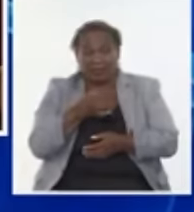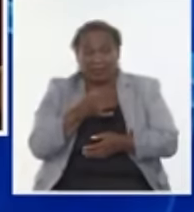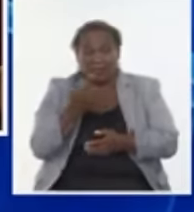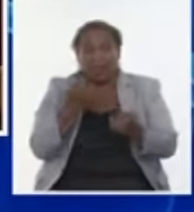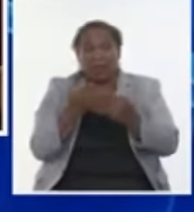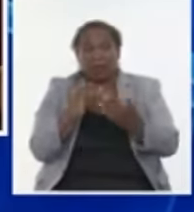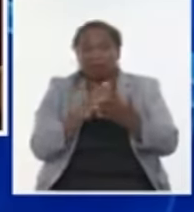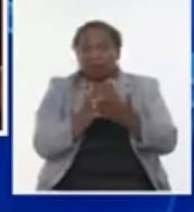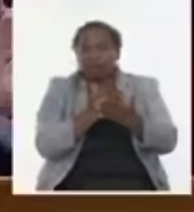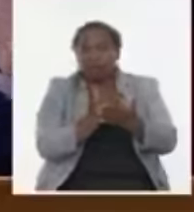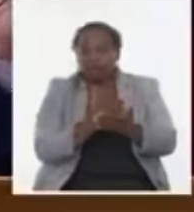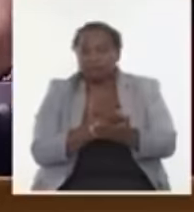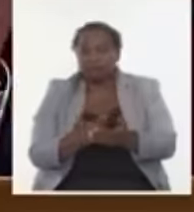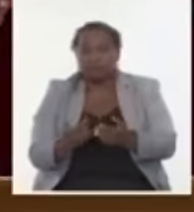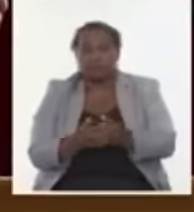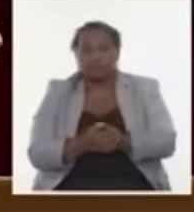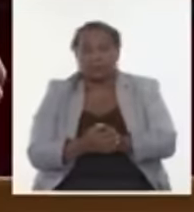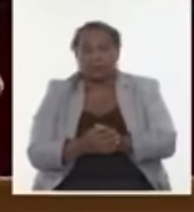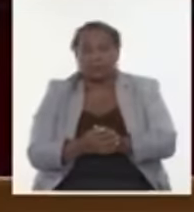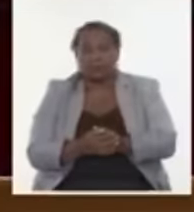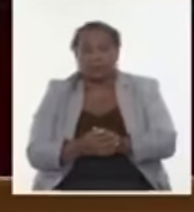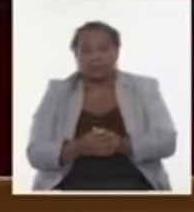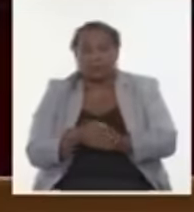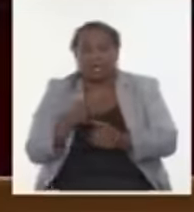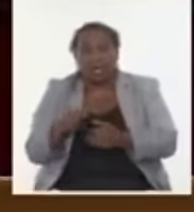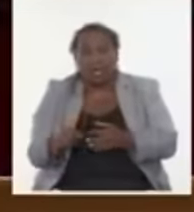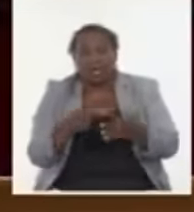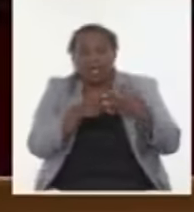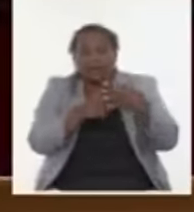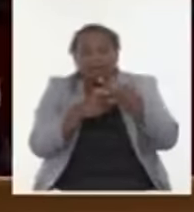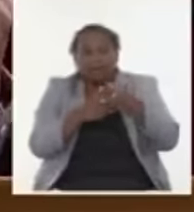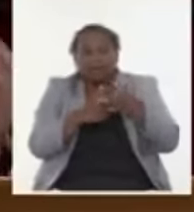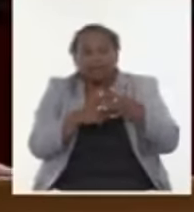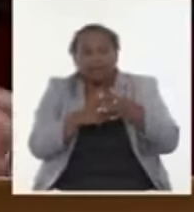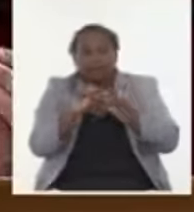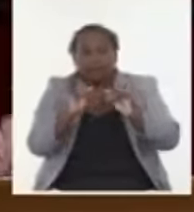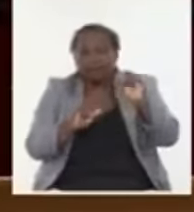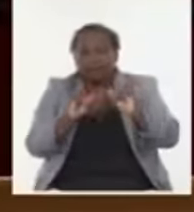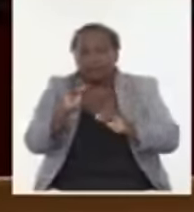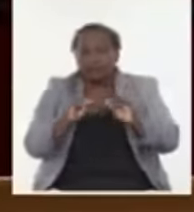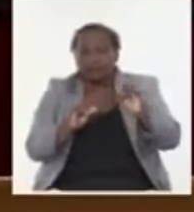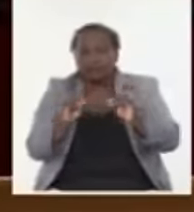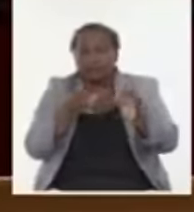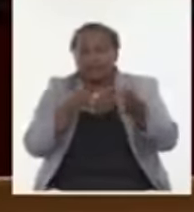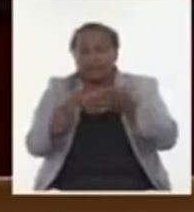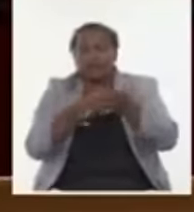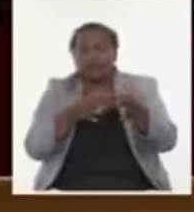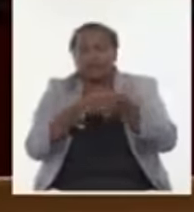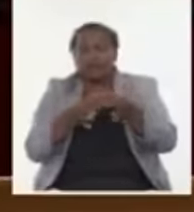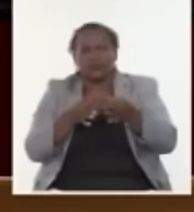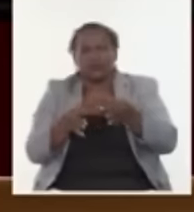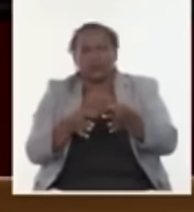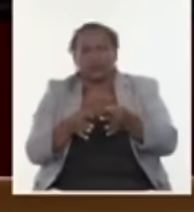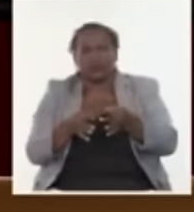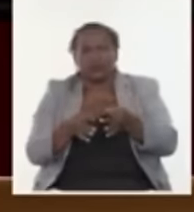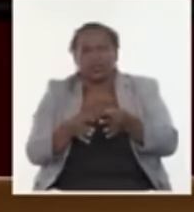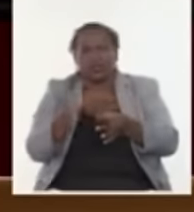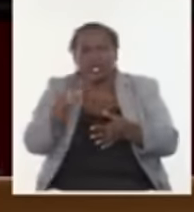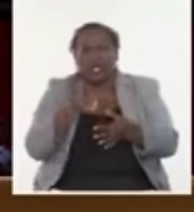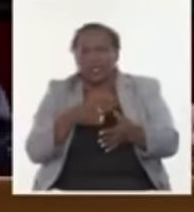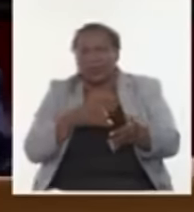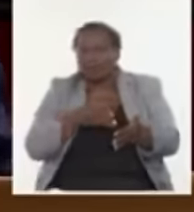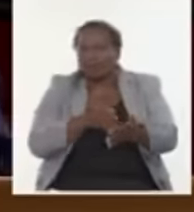eliminar, pero hay que redimensionarlas justo a la función que tiene que tener, que no es interferir en las